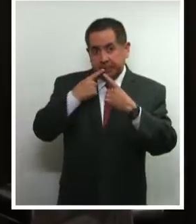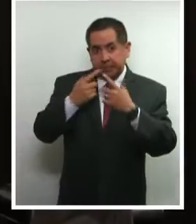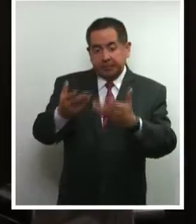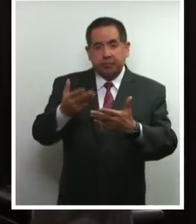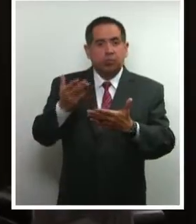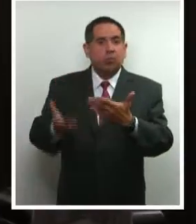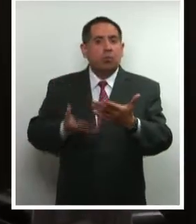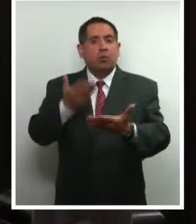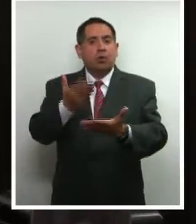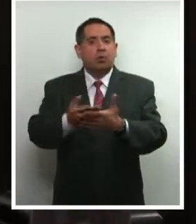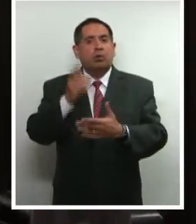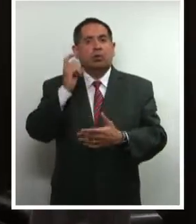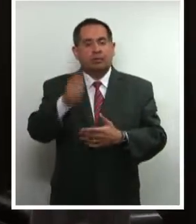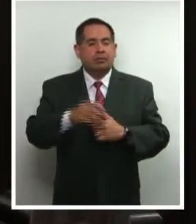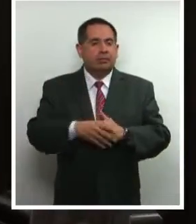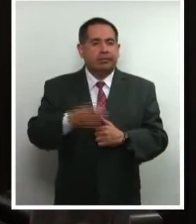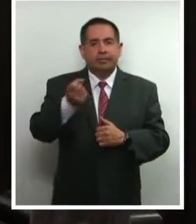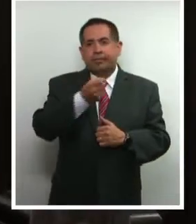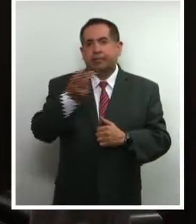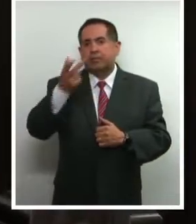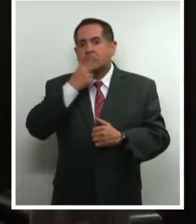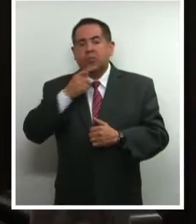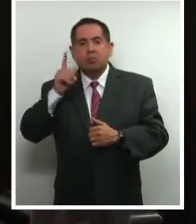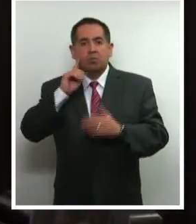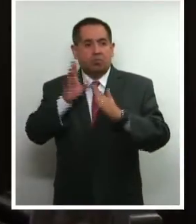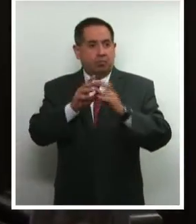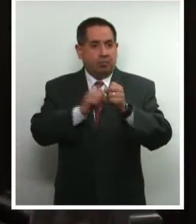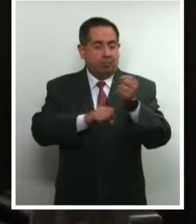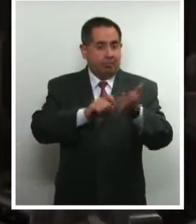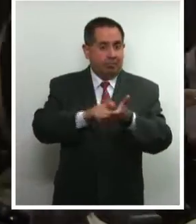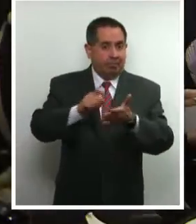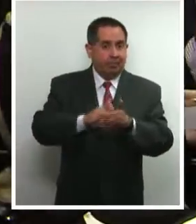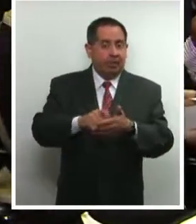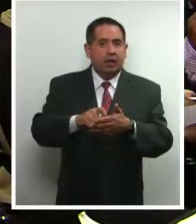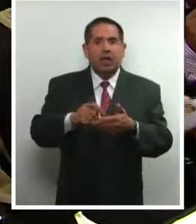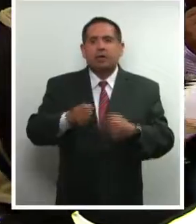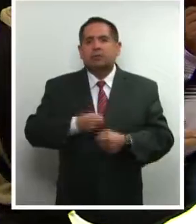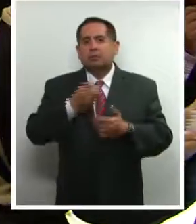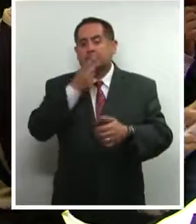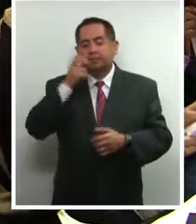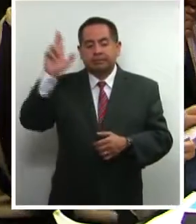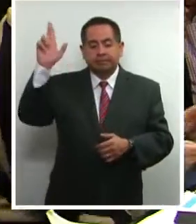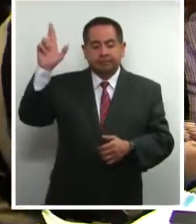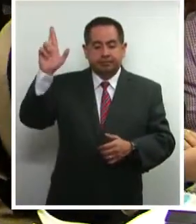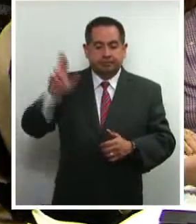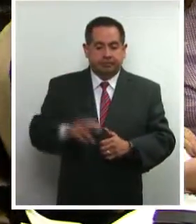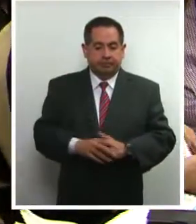la propuesta presentada. Las y los constituyentes que estén por la afirmativa, sírvanse manifestarlo.